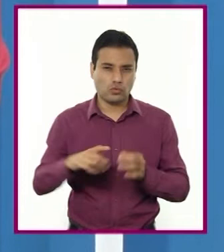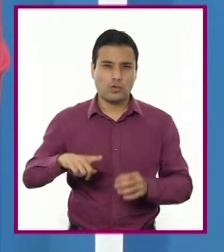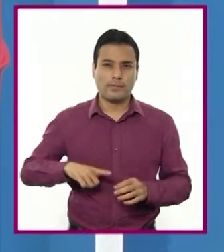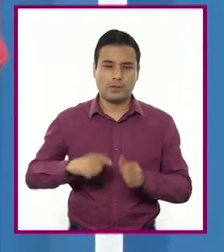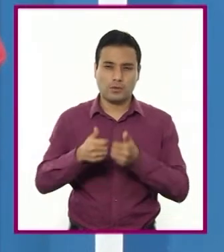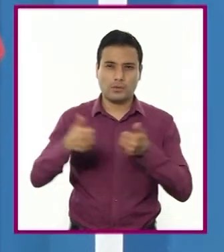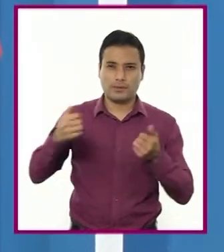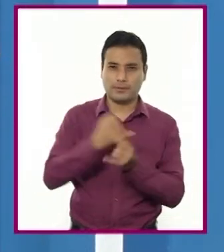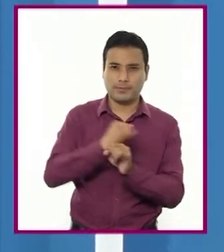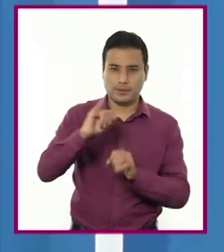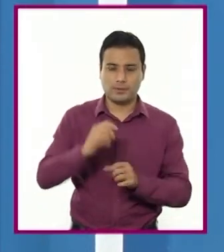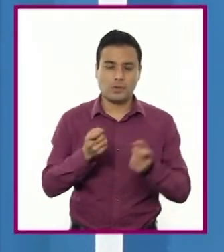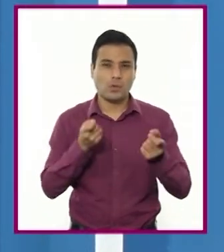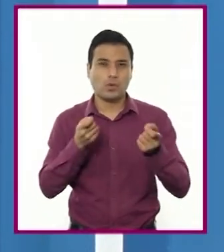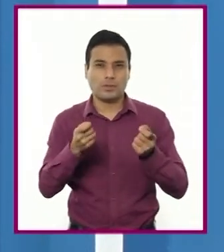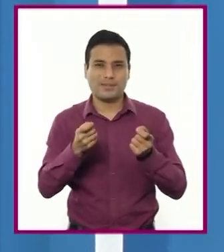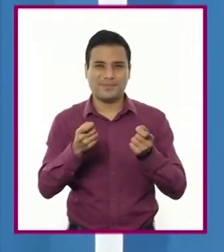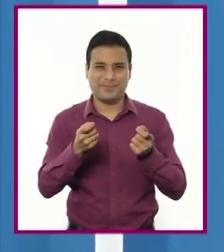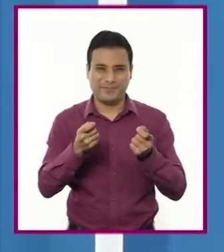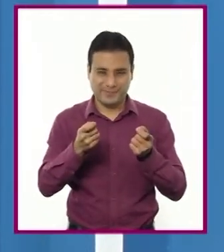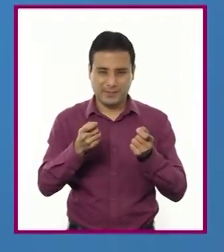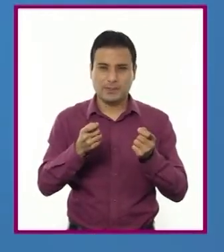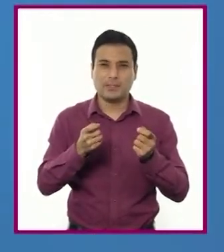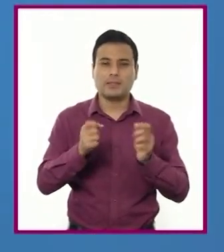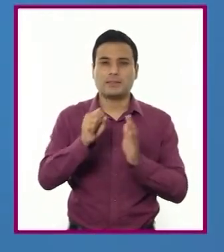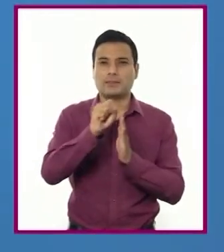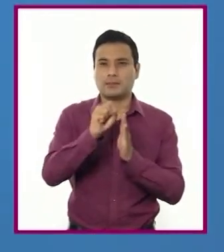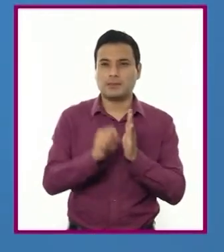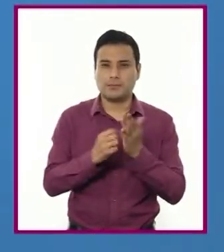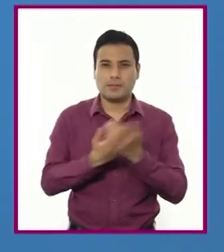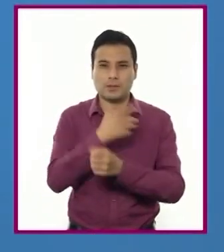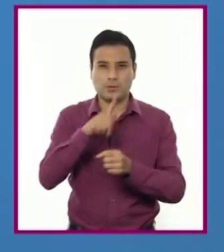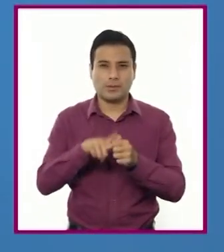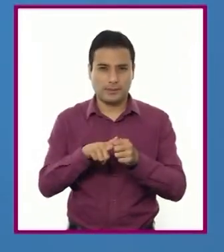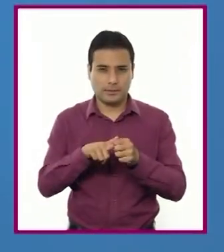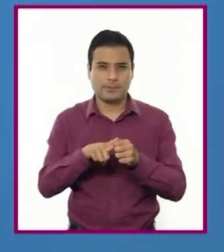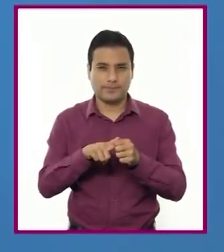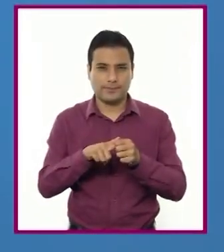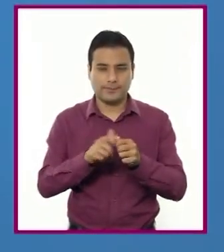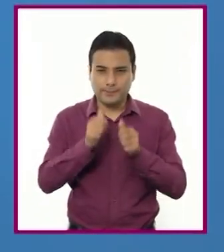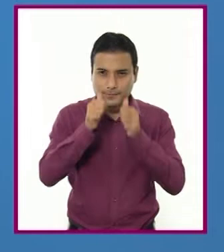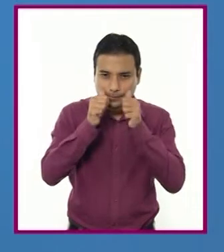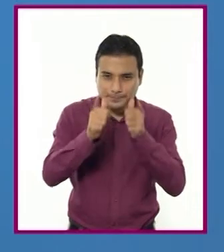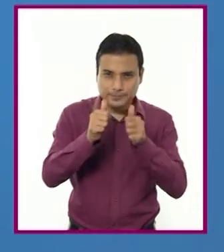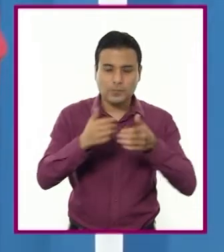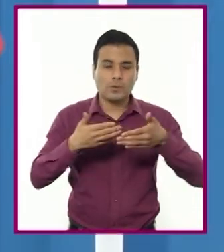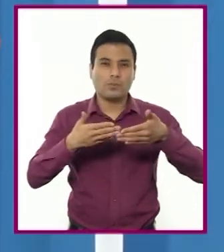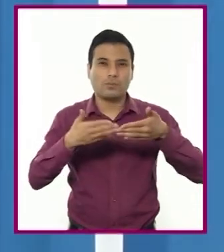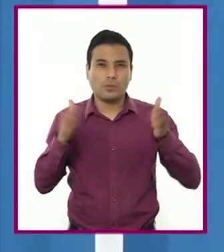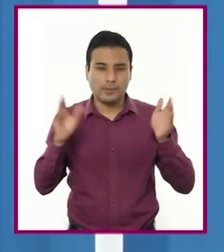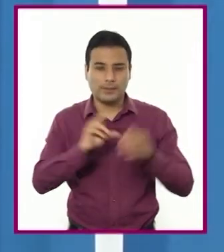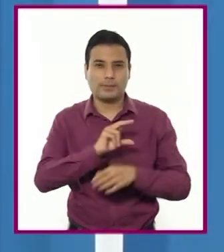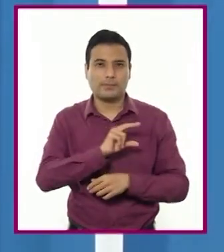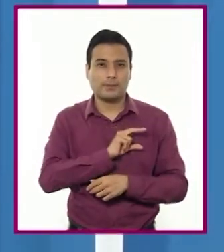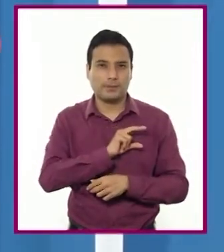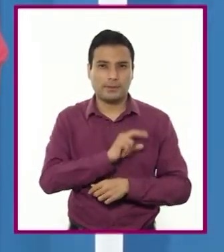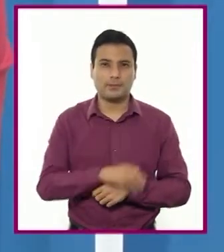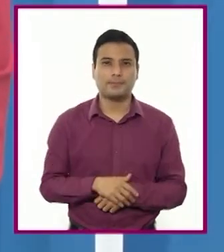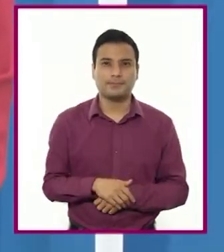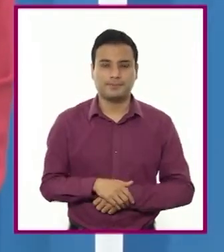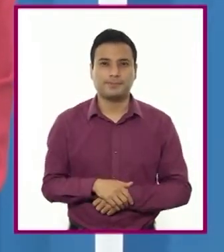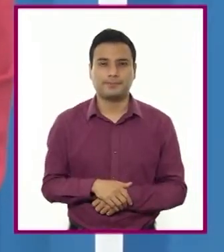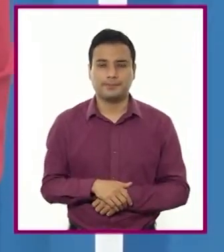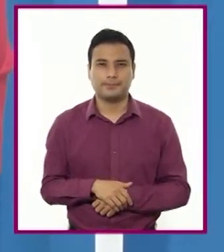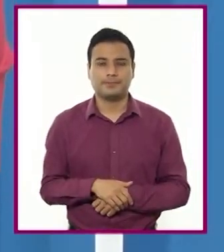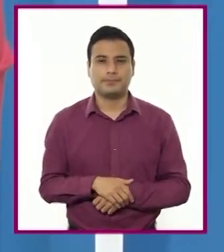de coordinar el Sistema Nacional de Asistencia Social Pública y Privada. Brinda atención integral médica, jurídica y